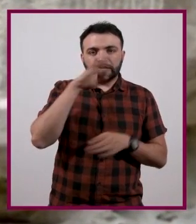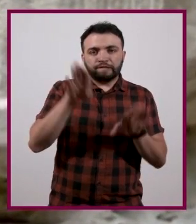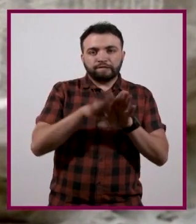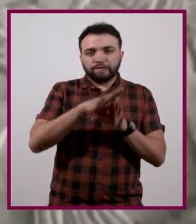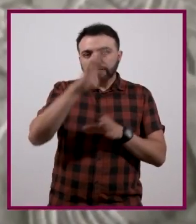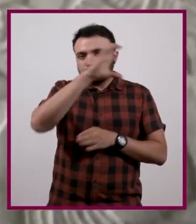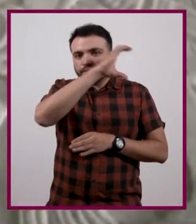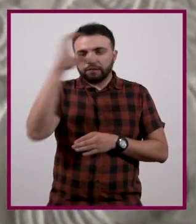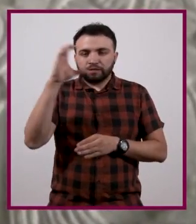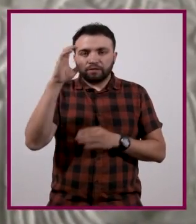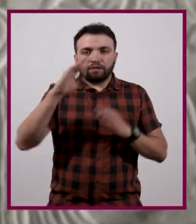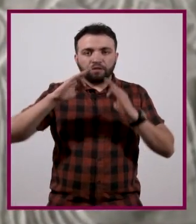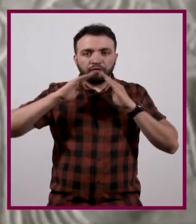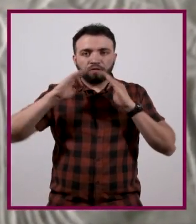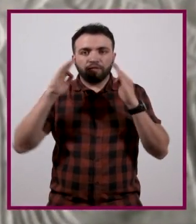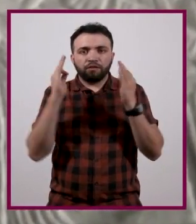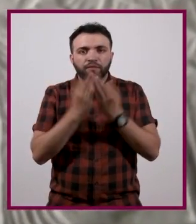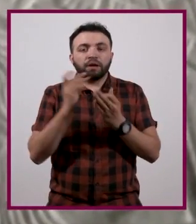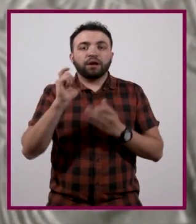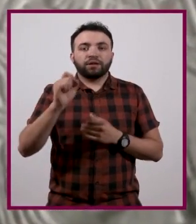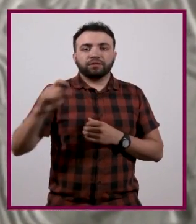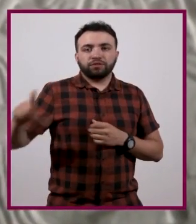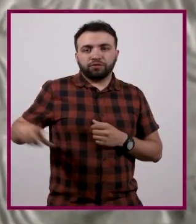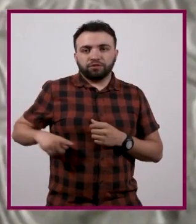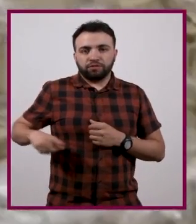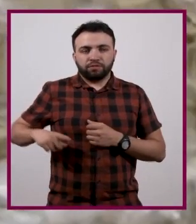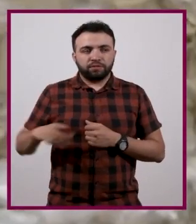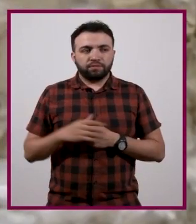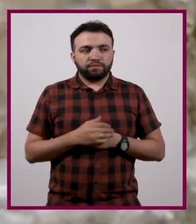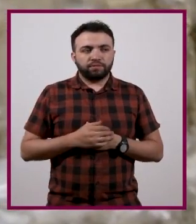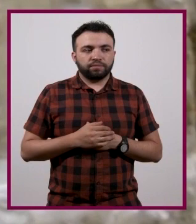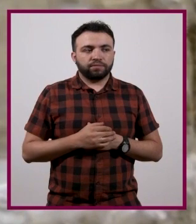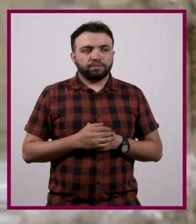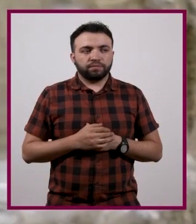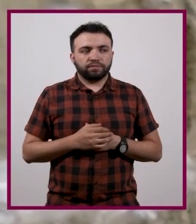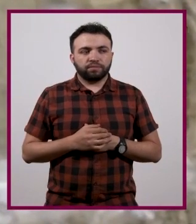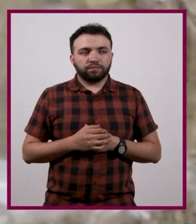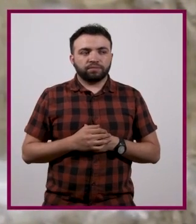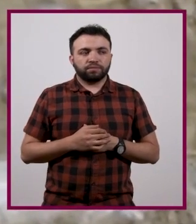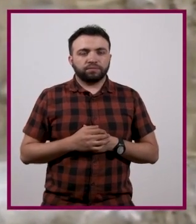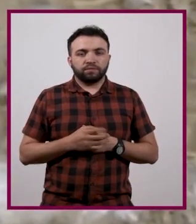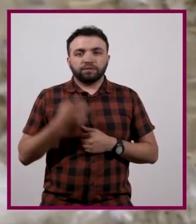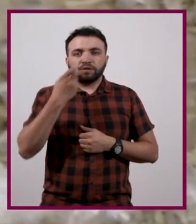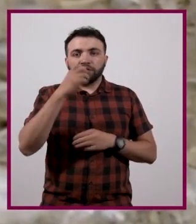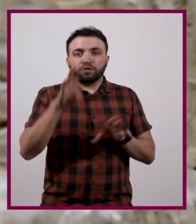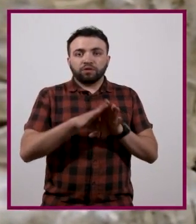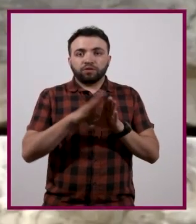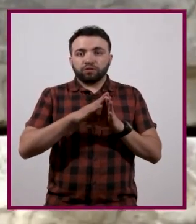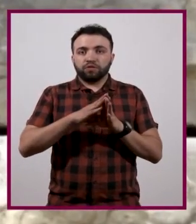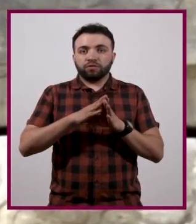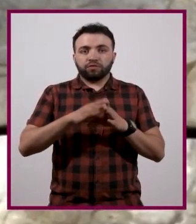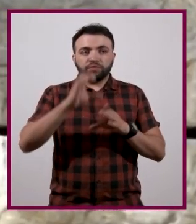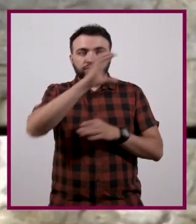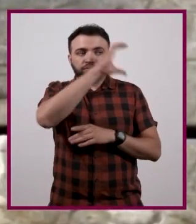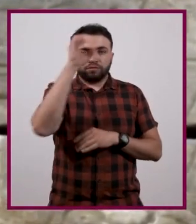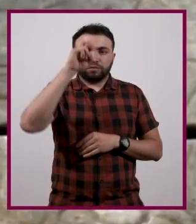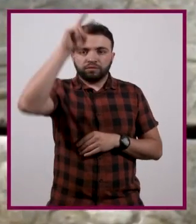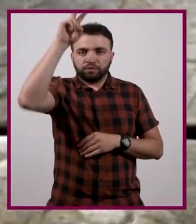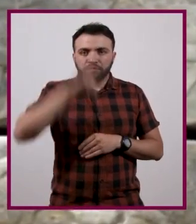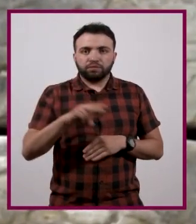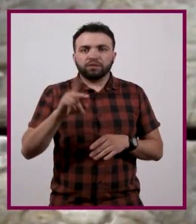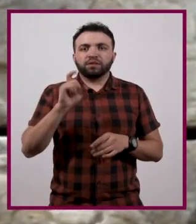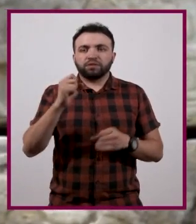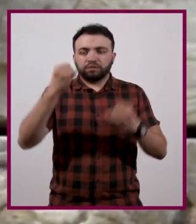formal, digamos así, de los gobernantes. No son verdaderos retratos con los rasgos